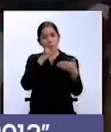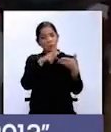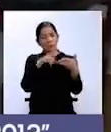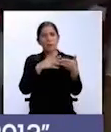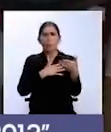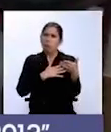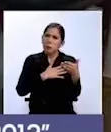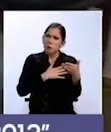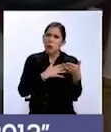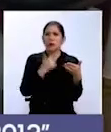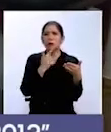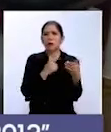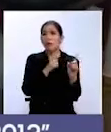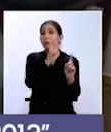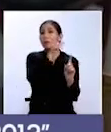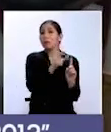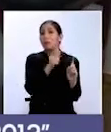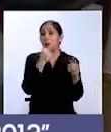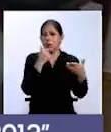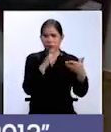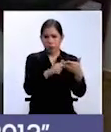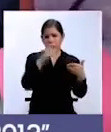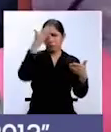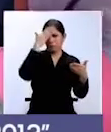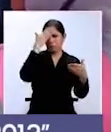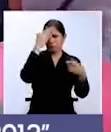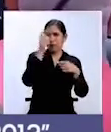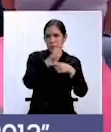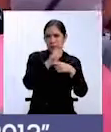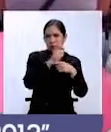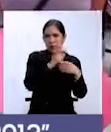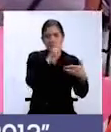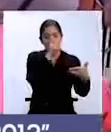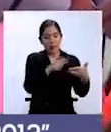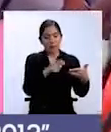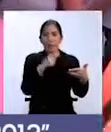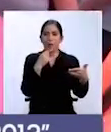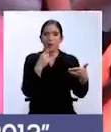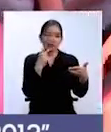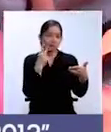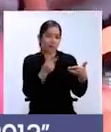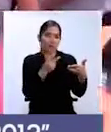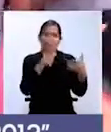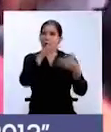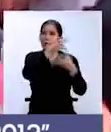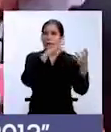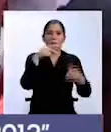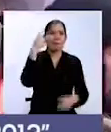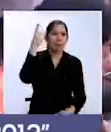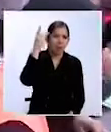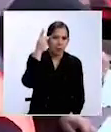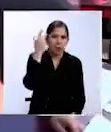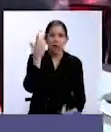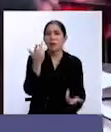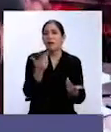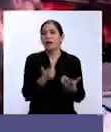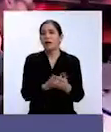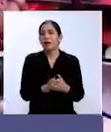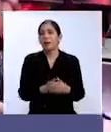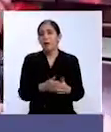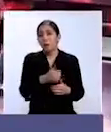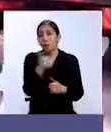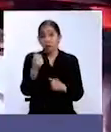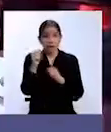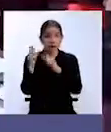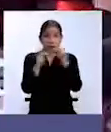se tipifica de ser técnica, pero que lamentablemente entra a ámbitos de política, de antropología y otros que